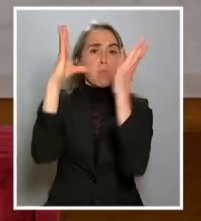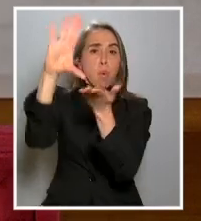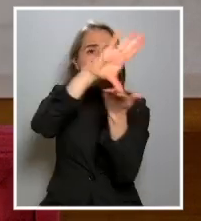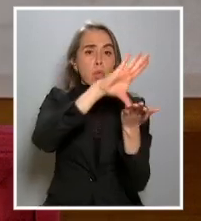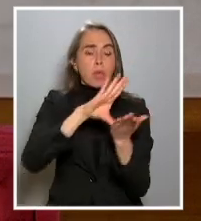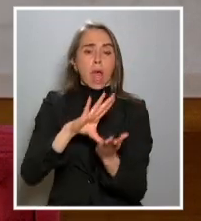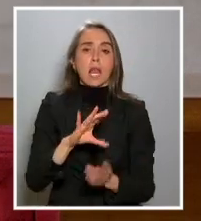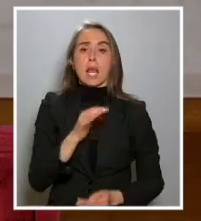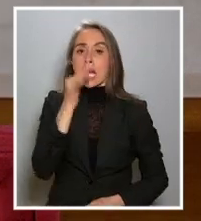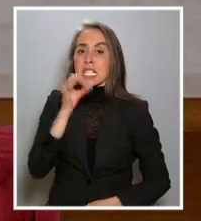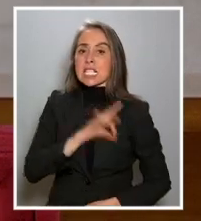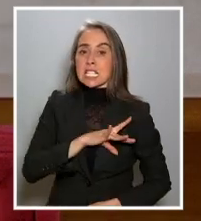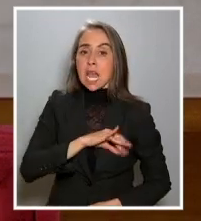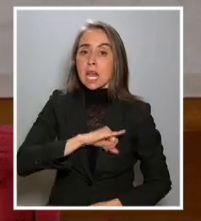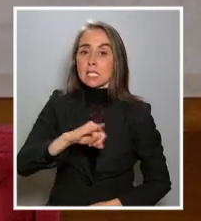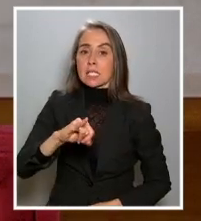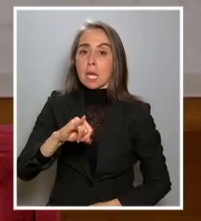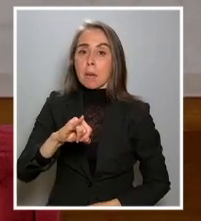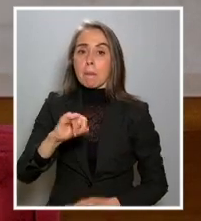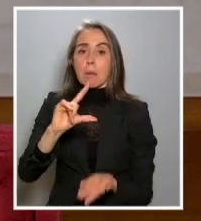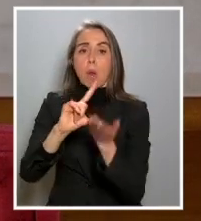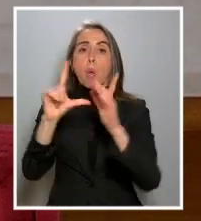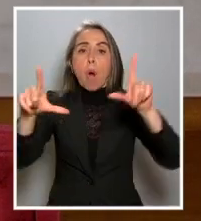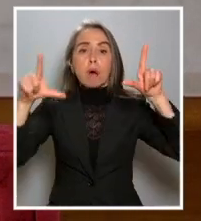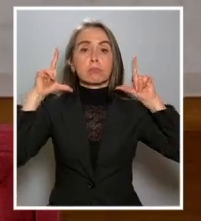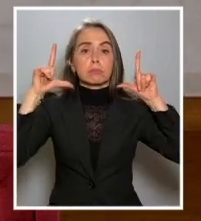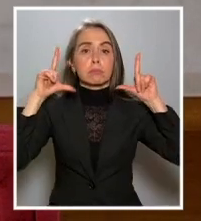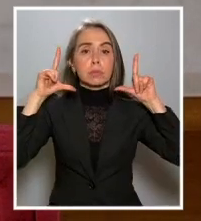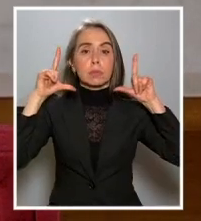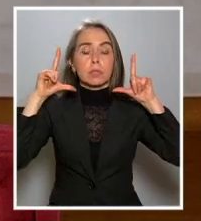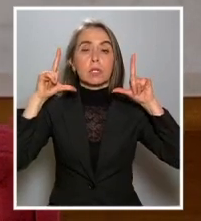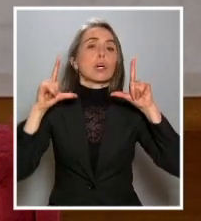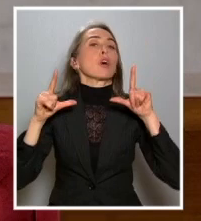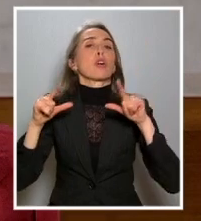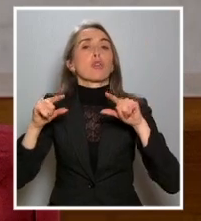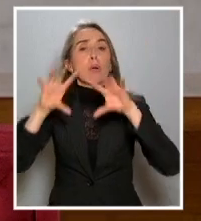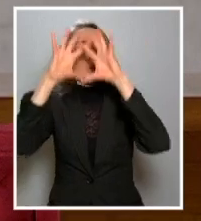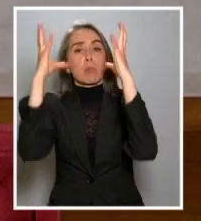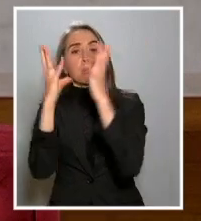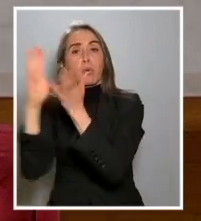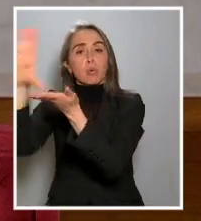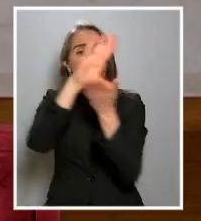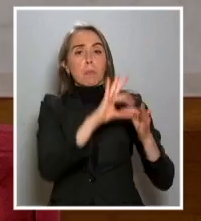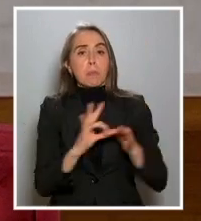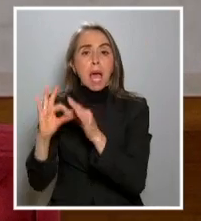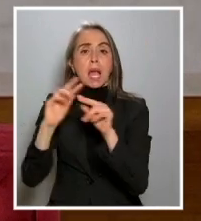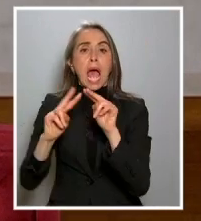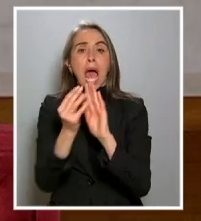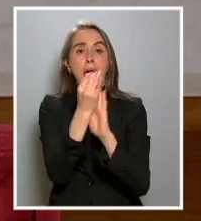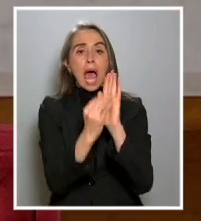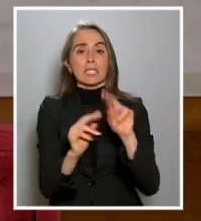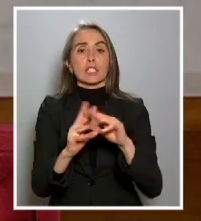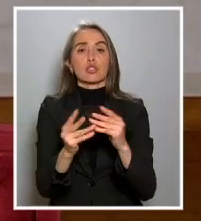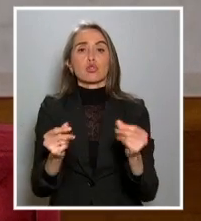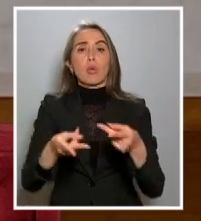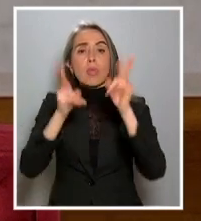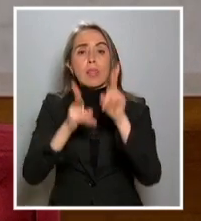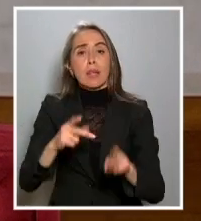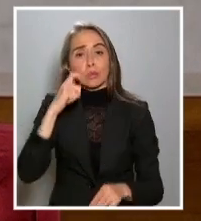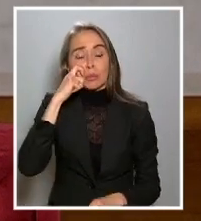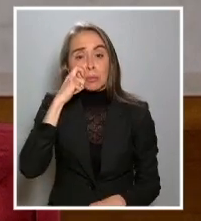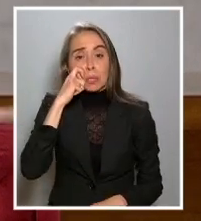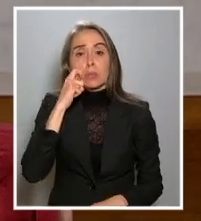Chile siempre en un lugar protagónico en la construcción común y global de soluciones. Prueba de ello es